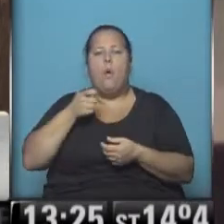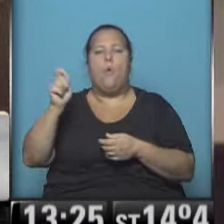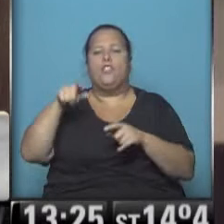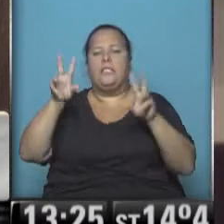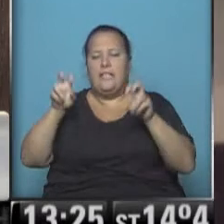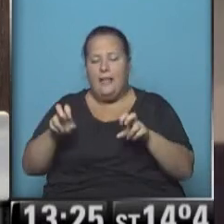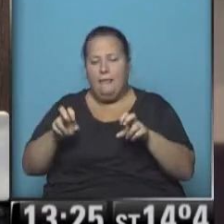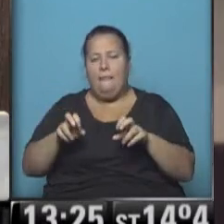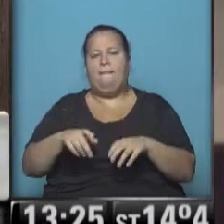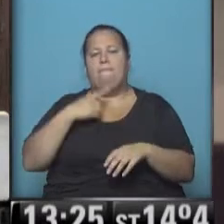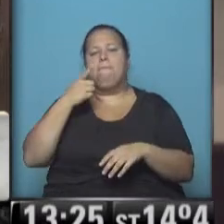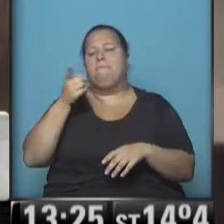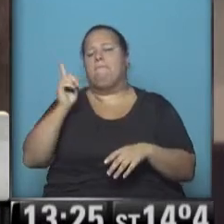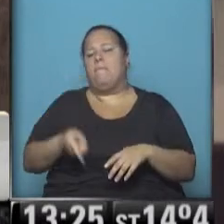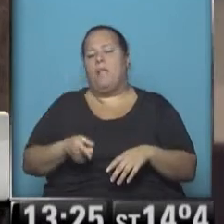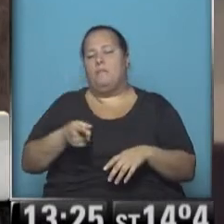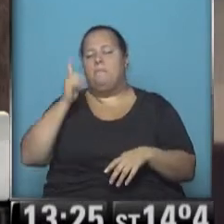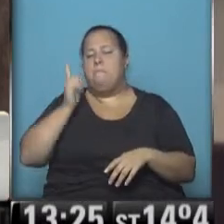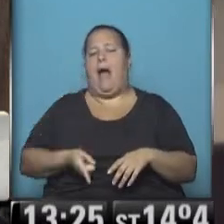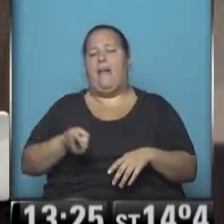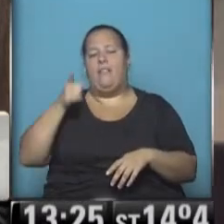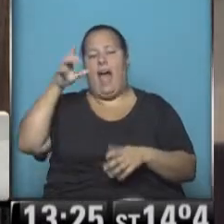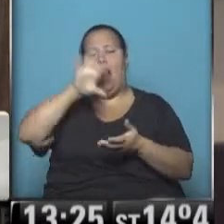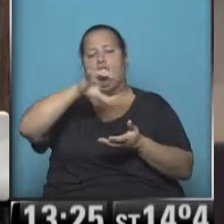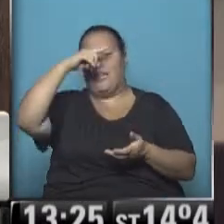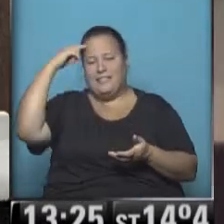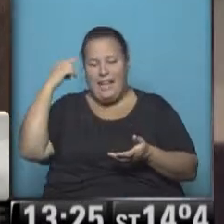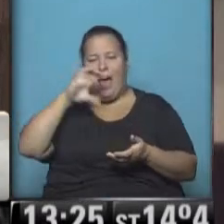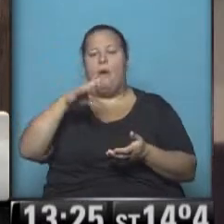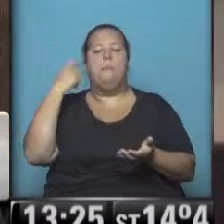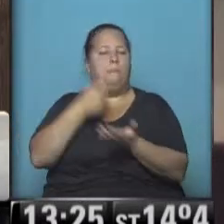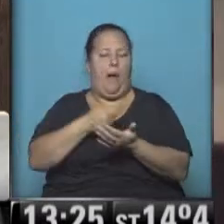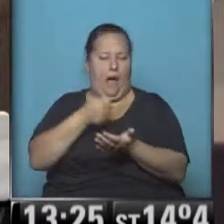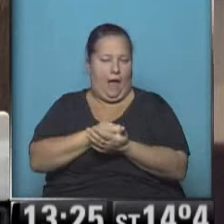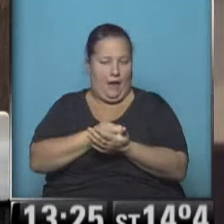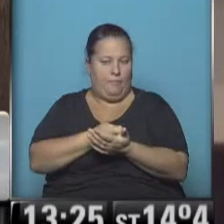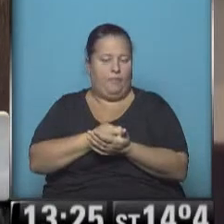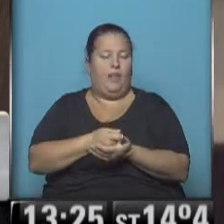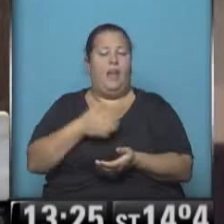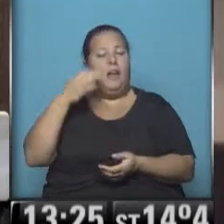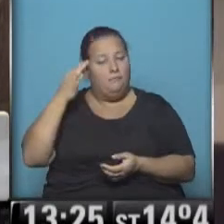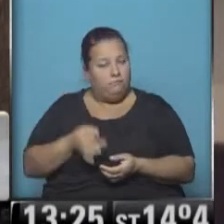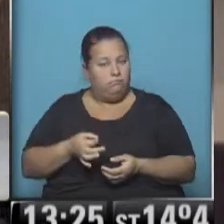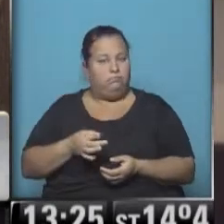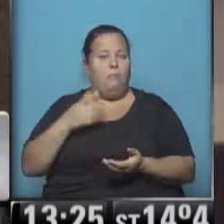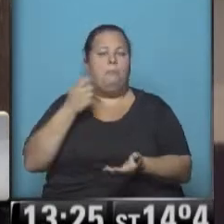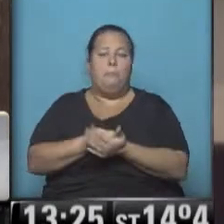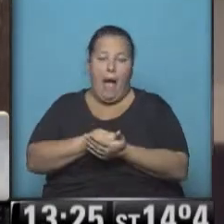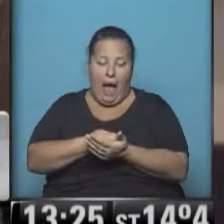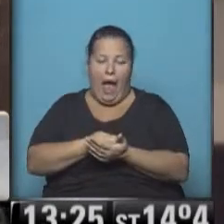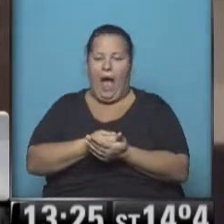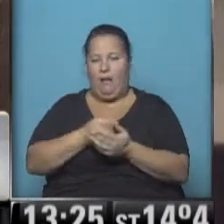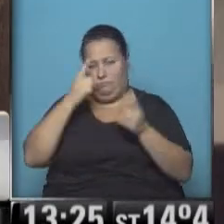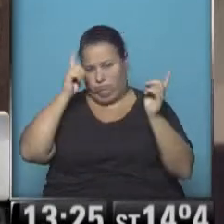caso que se dictan se le ordena a los estados nacionales provinciales municipales que paguen y realmente es un pago como decía